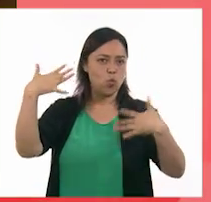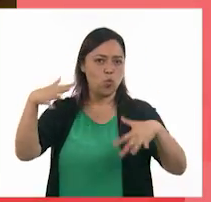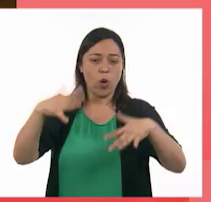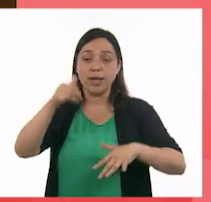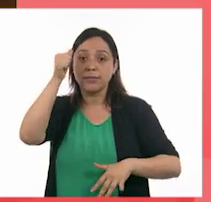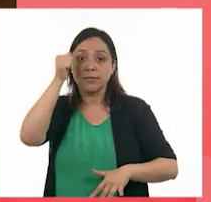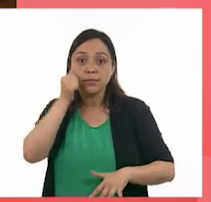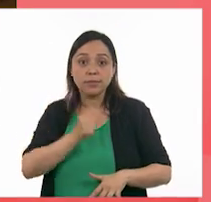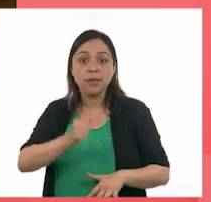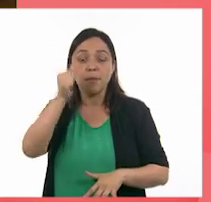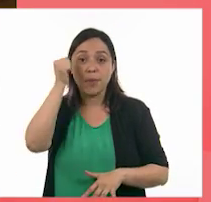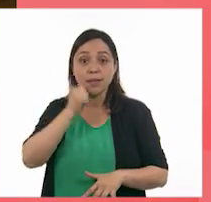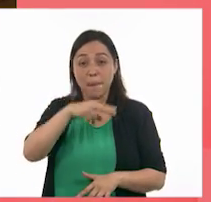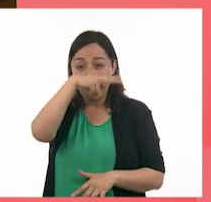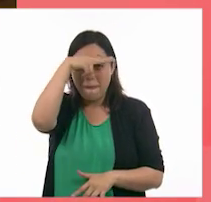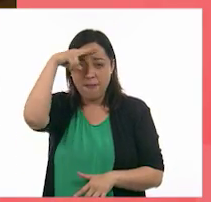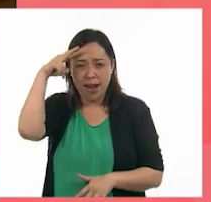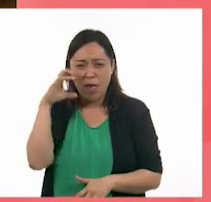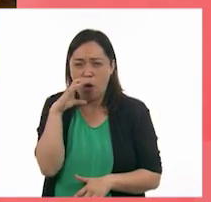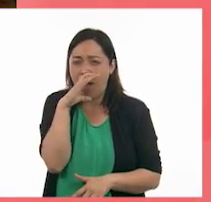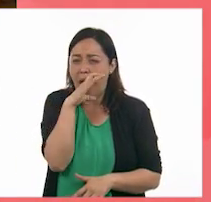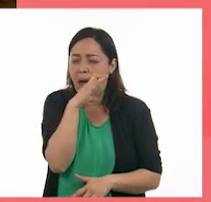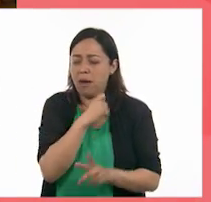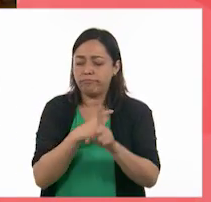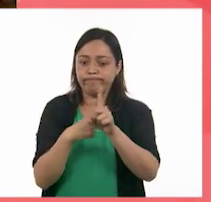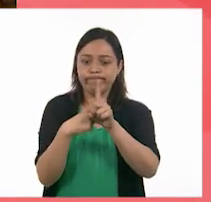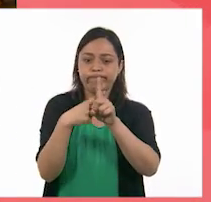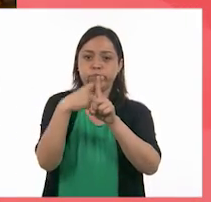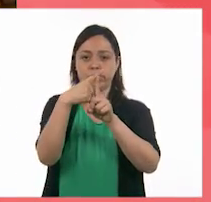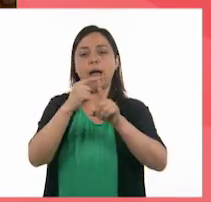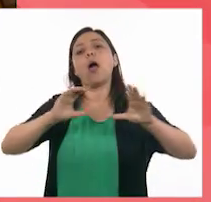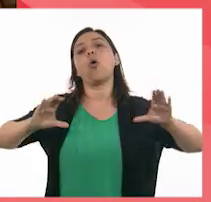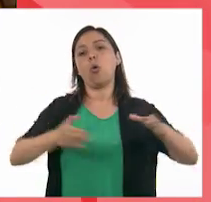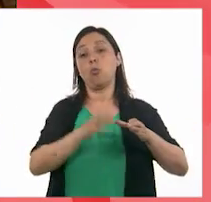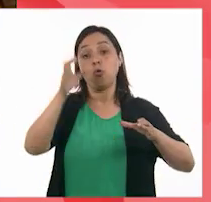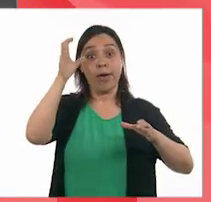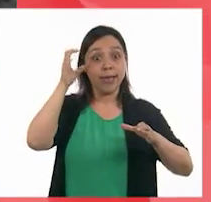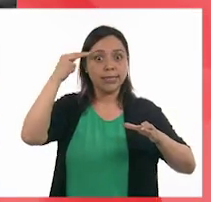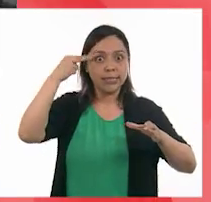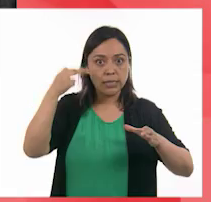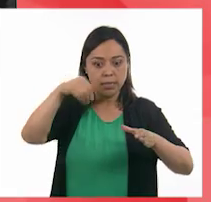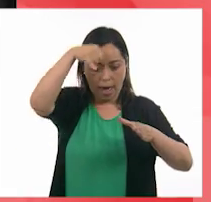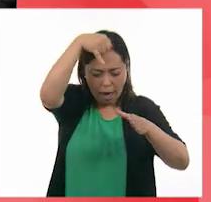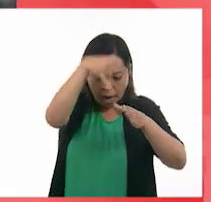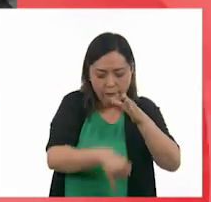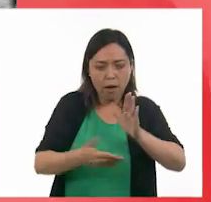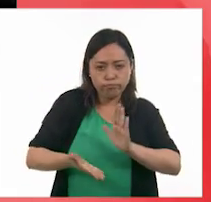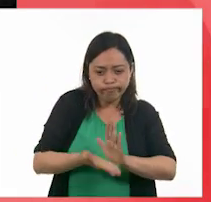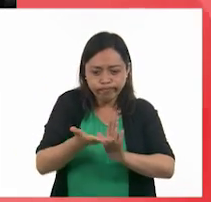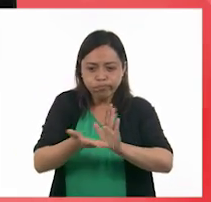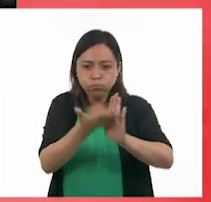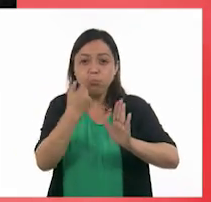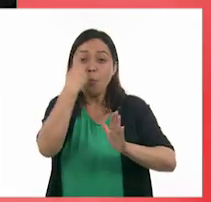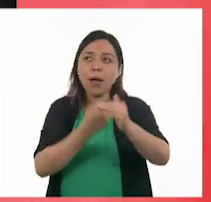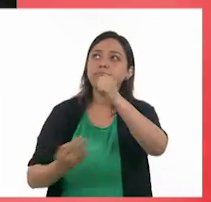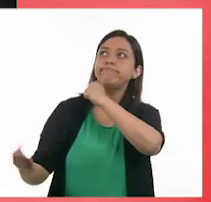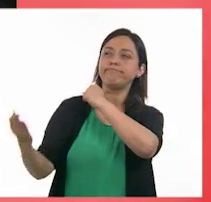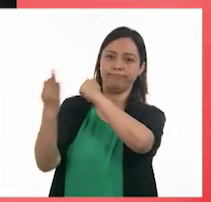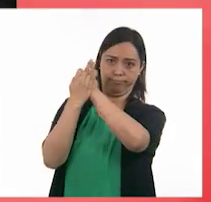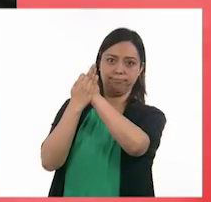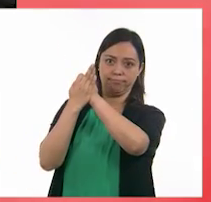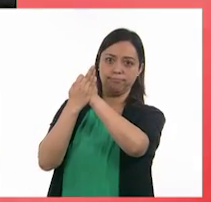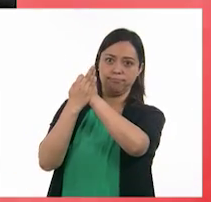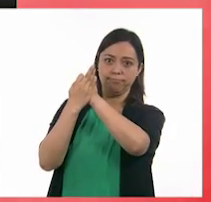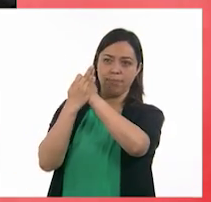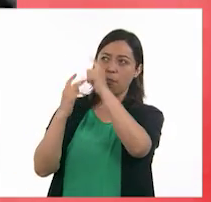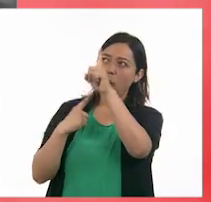que en verano es muy caliente. La comunidad china construyó los subterráneos principalmente para protegerse de